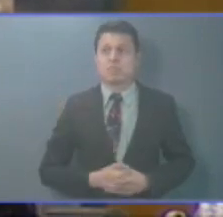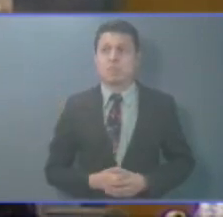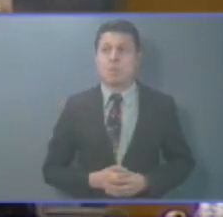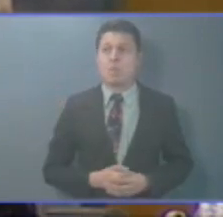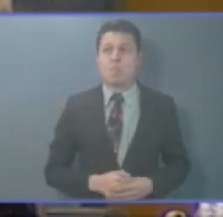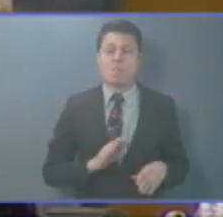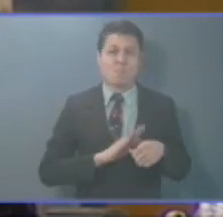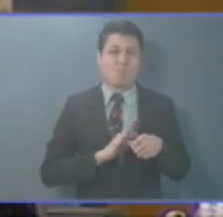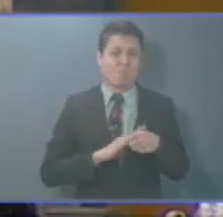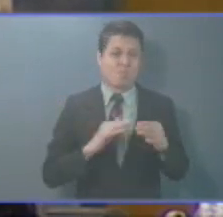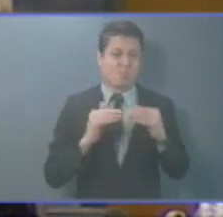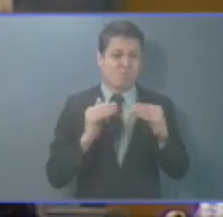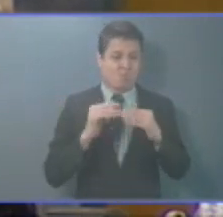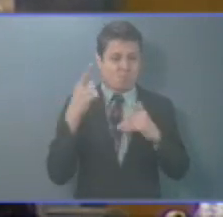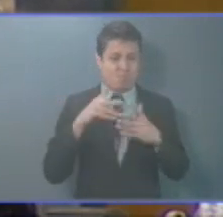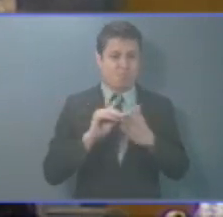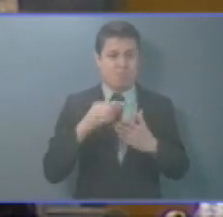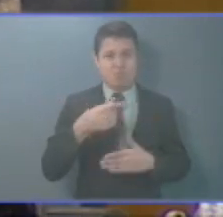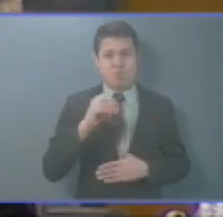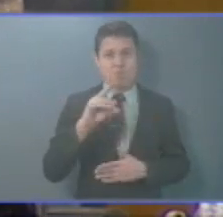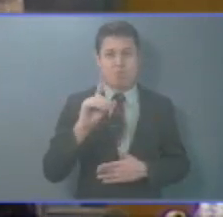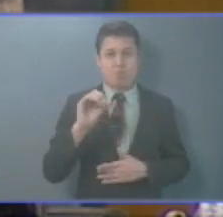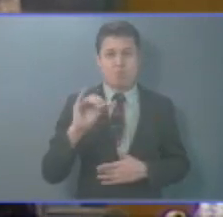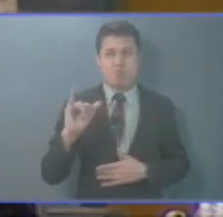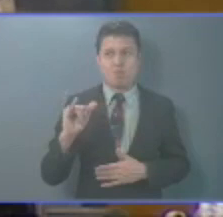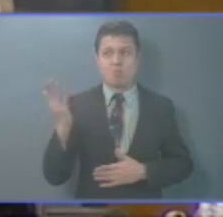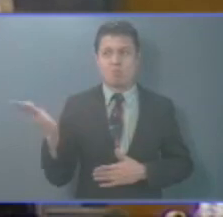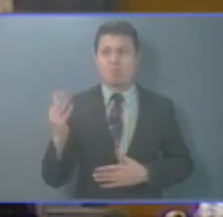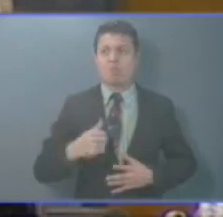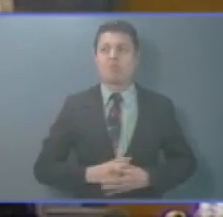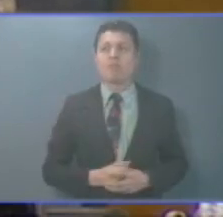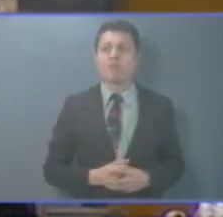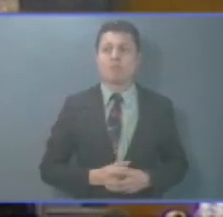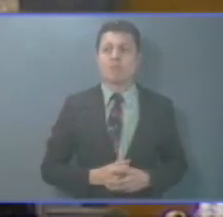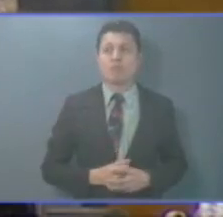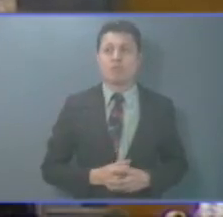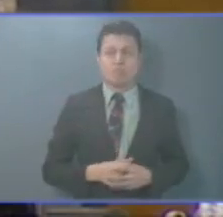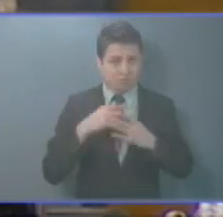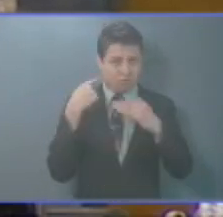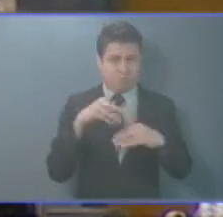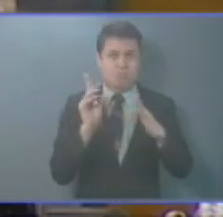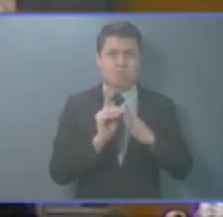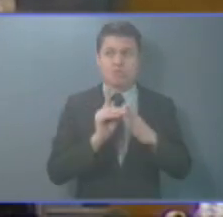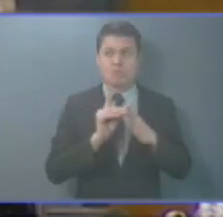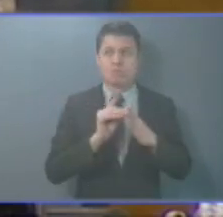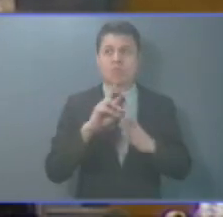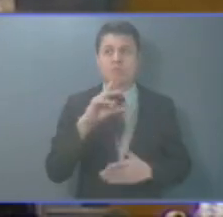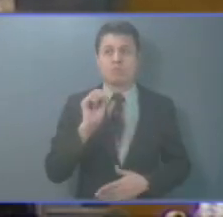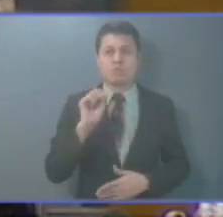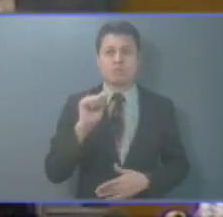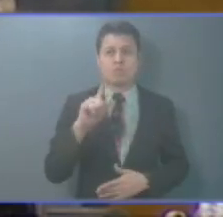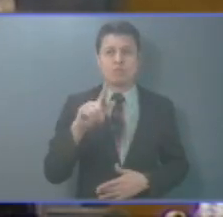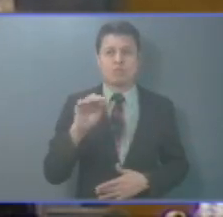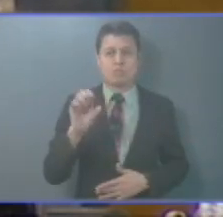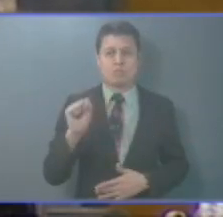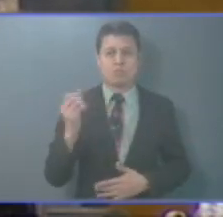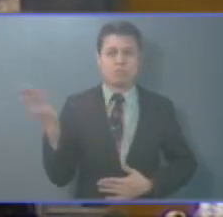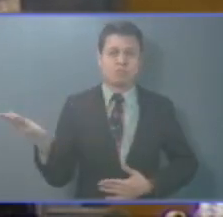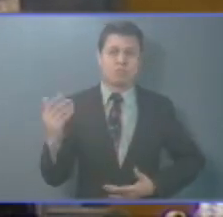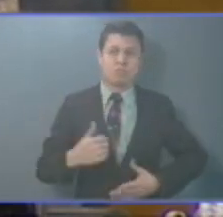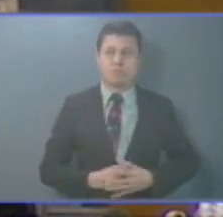Se incorpora el diputado Josué Godoy, el diputado Jorge Rosales,